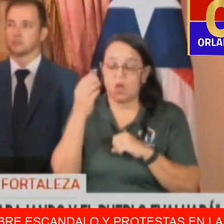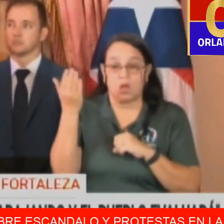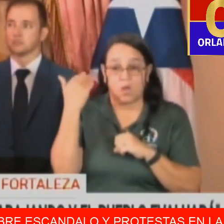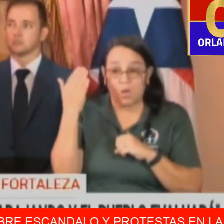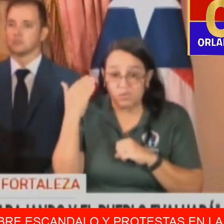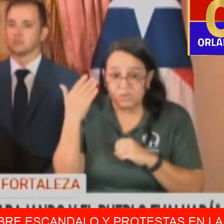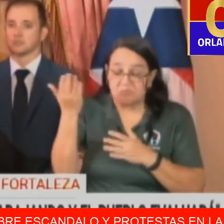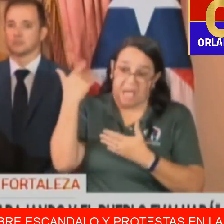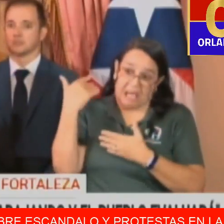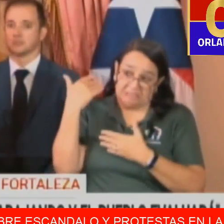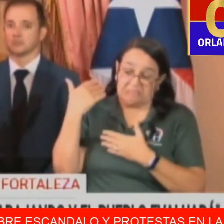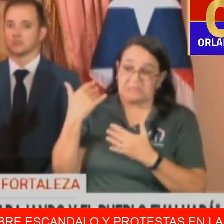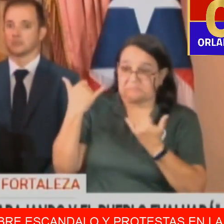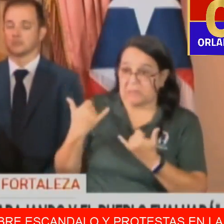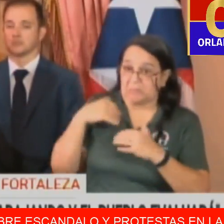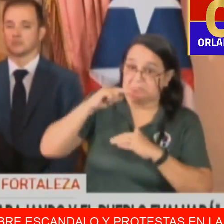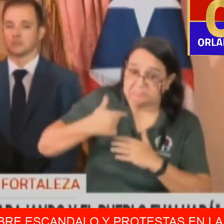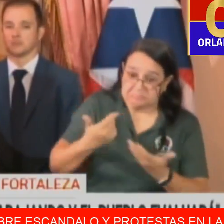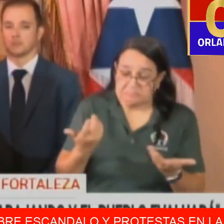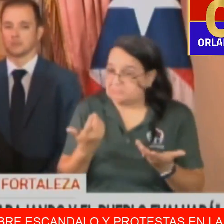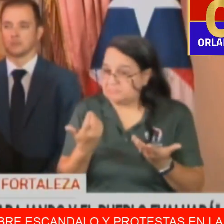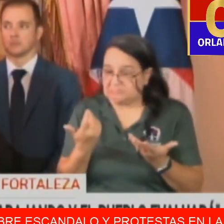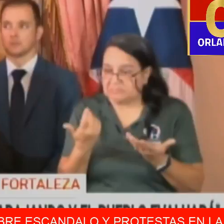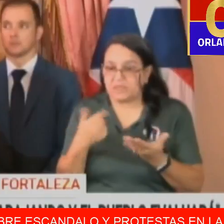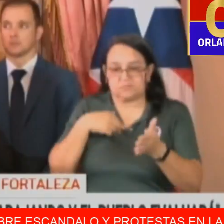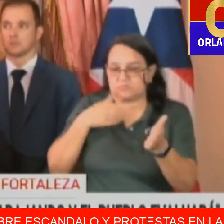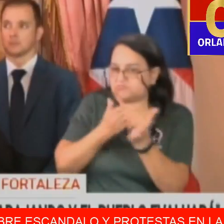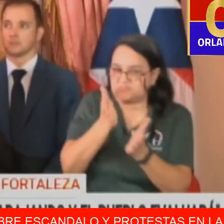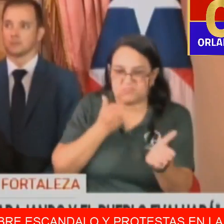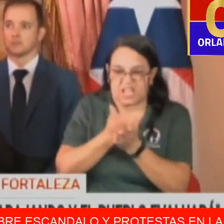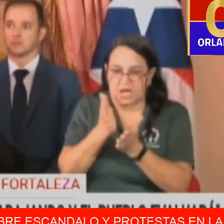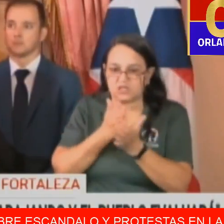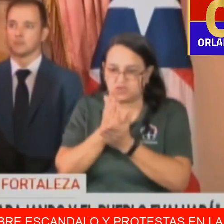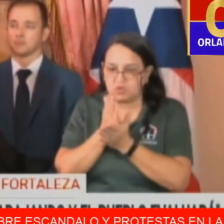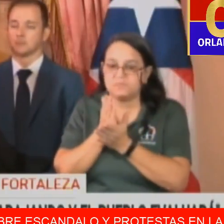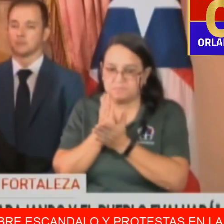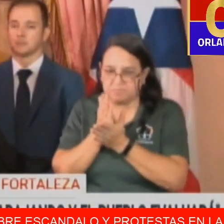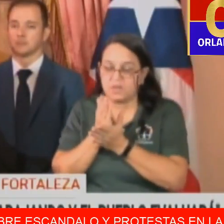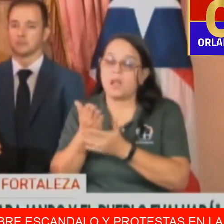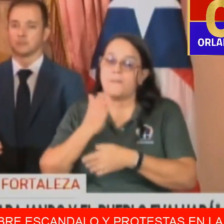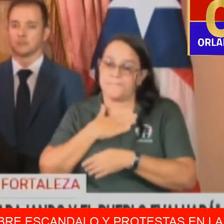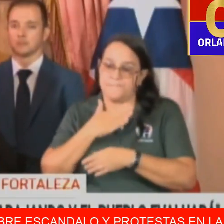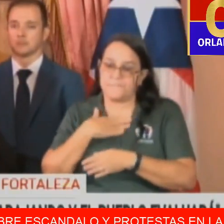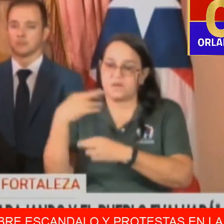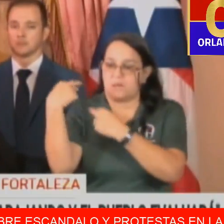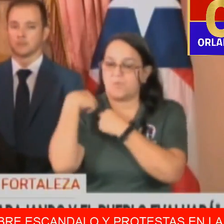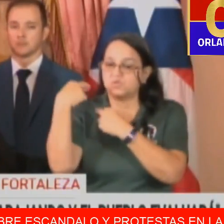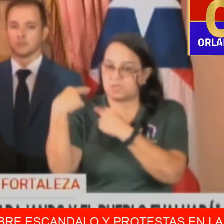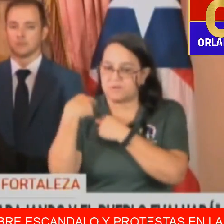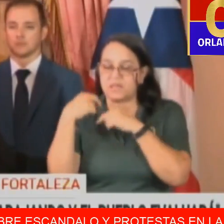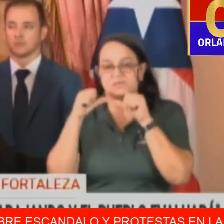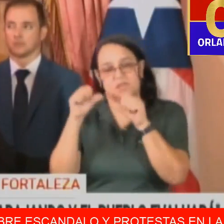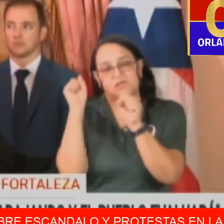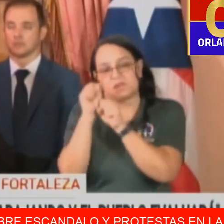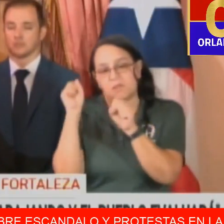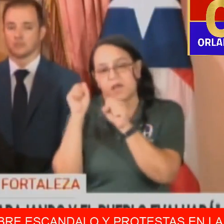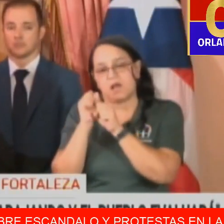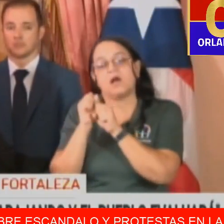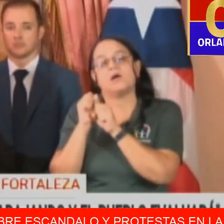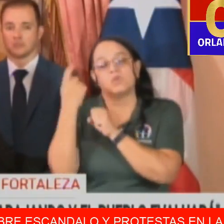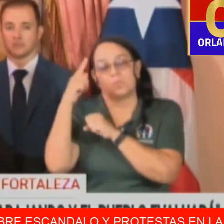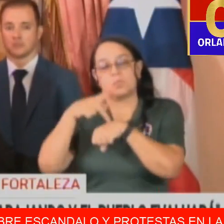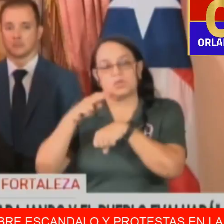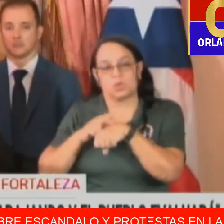preexistentes, otras fueron posterior. Eso es su derecho. Es mi responsabilidad seguir trabajando por el pueblo de Puerto Rico y eso es lo que seguiré